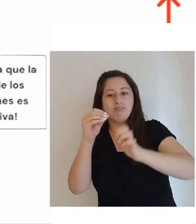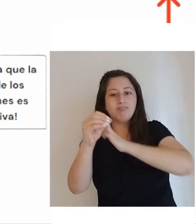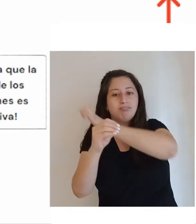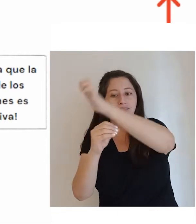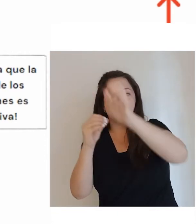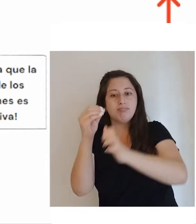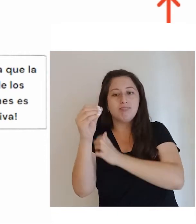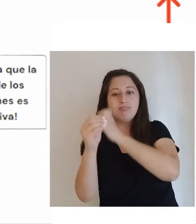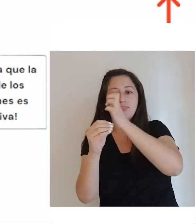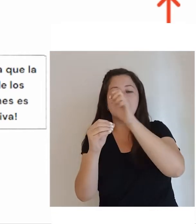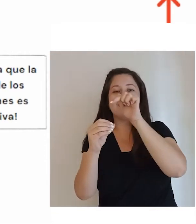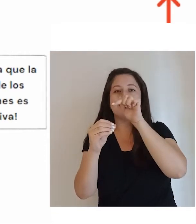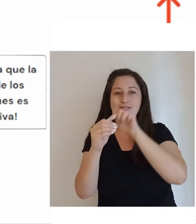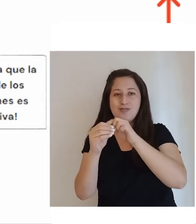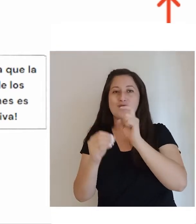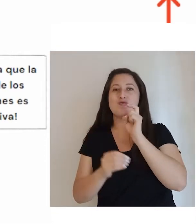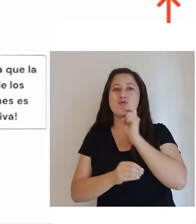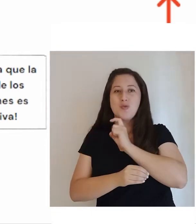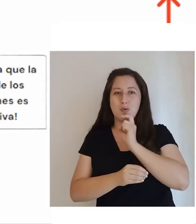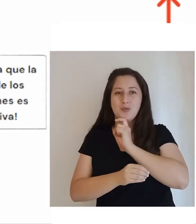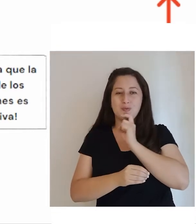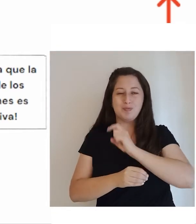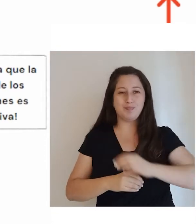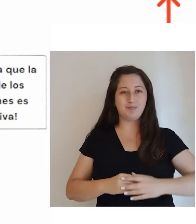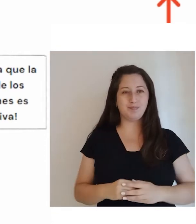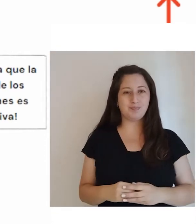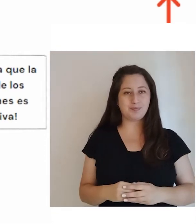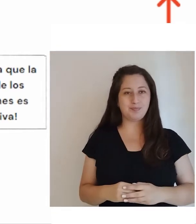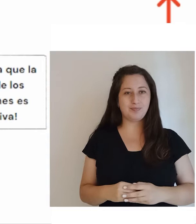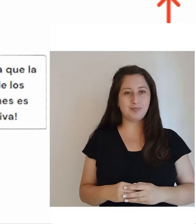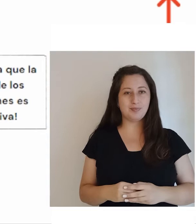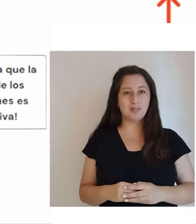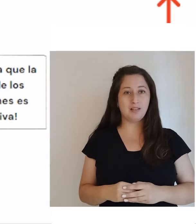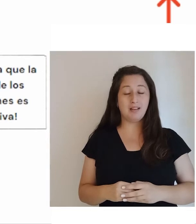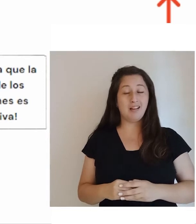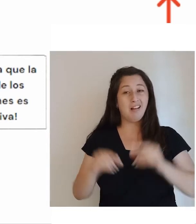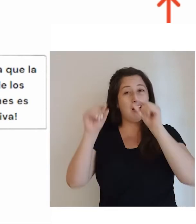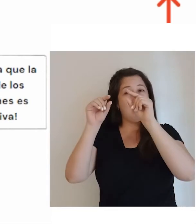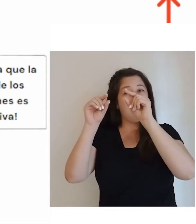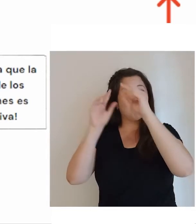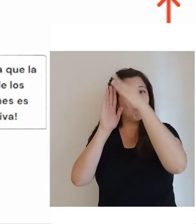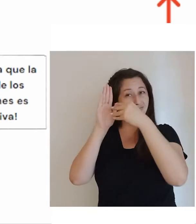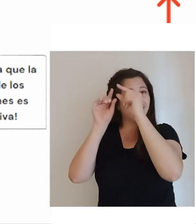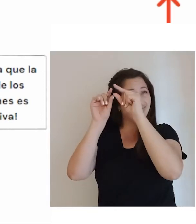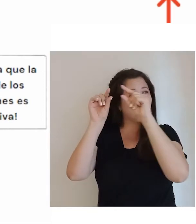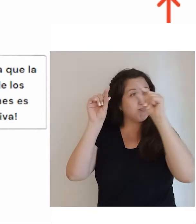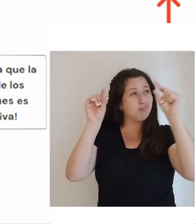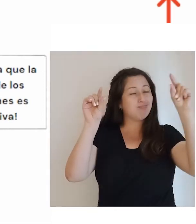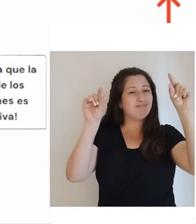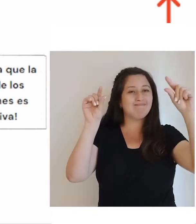nube electrónica tiene un color más rojo, que según nuestra